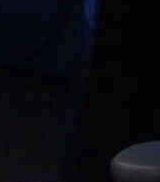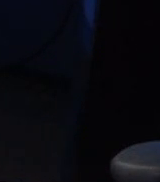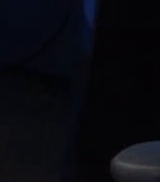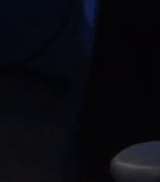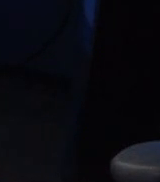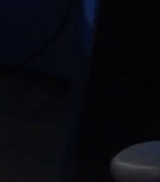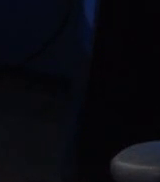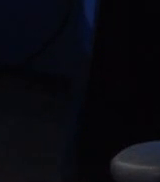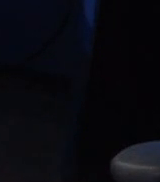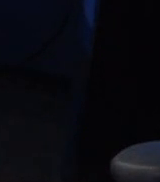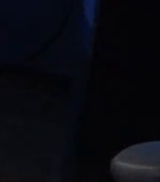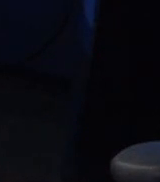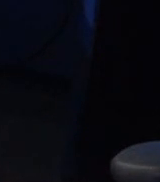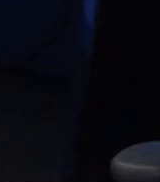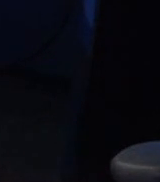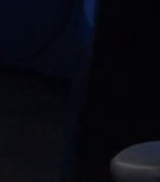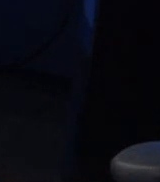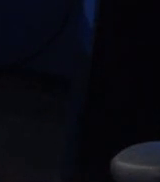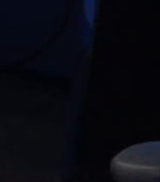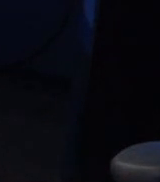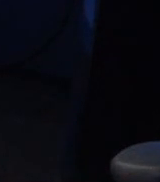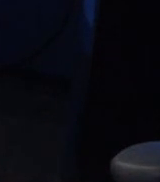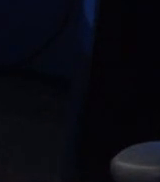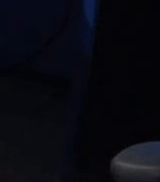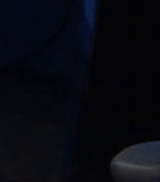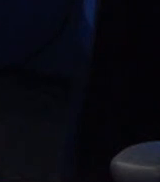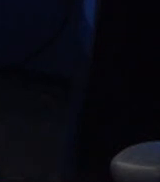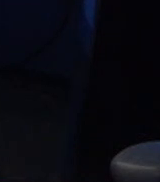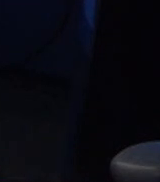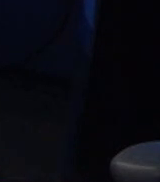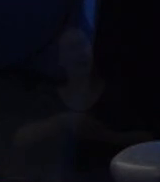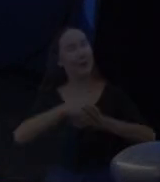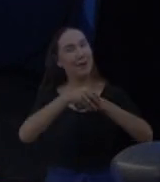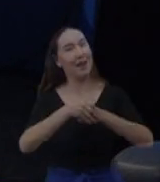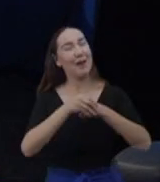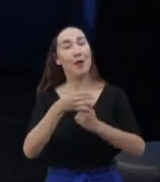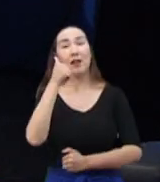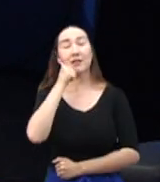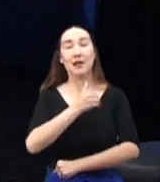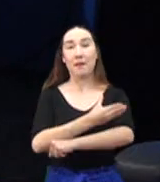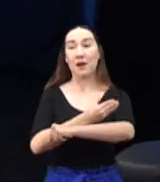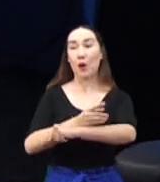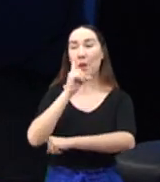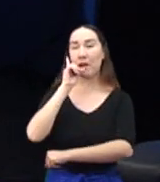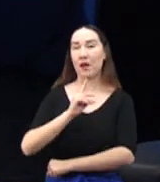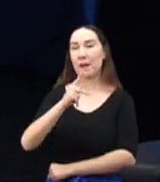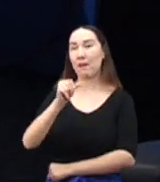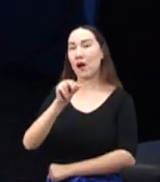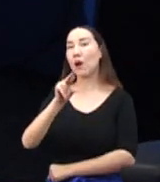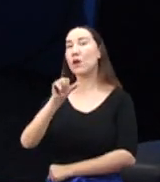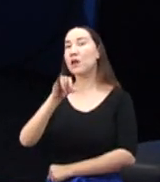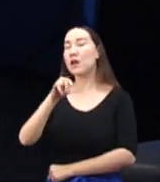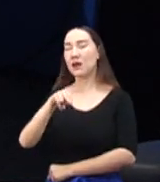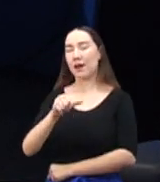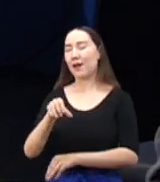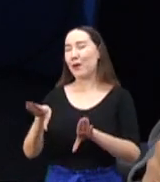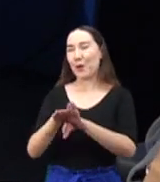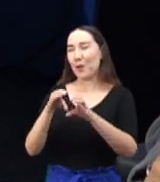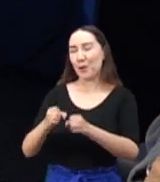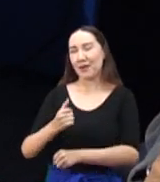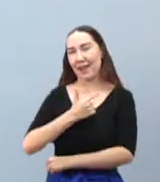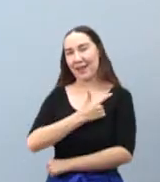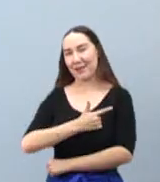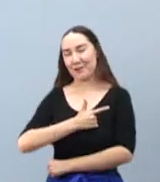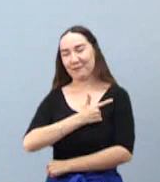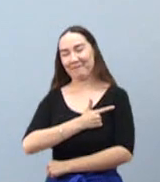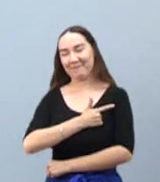viernes, ya viernes 9 de octubre de 2020. Me da muchísimo gusto saludar, como siempre, a mi compañera Paulina Rodríguez. Pau, ¿cómo estás? Con el gusto de siempre.